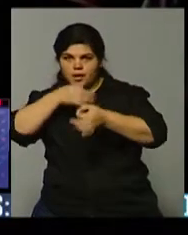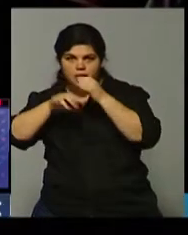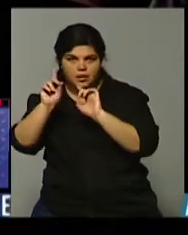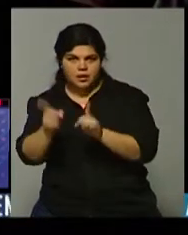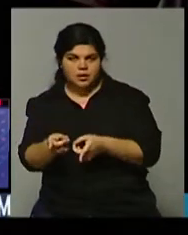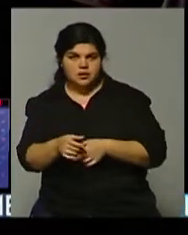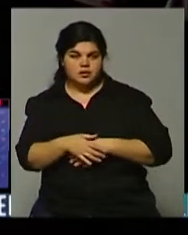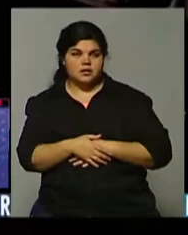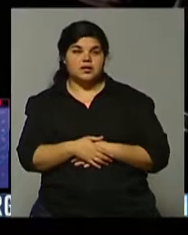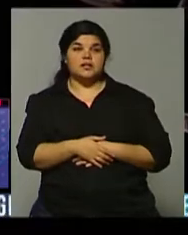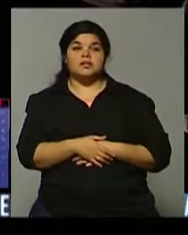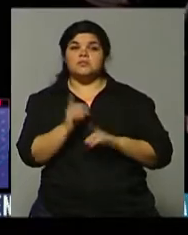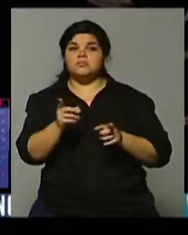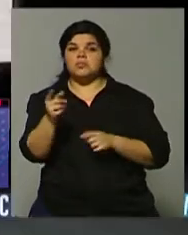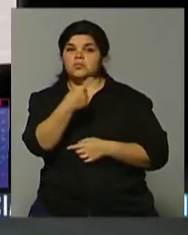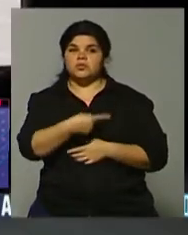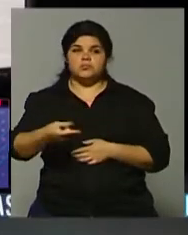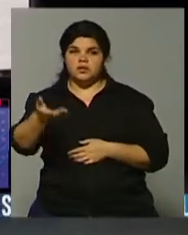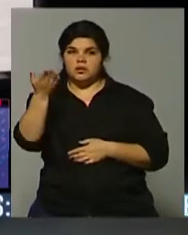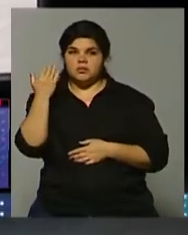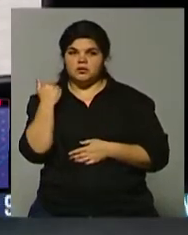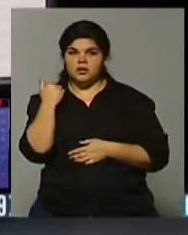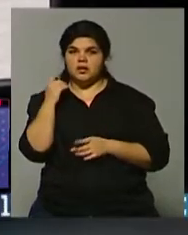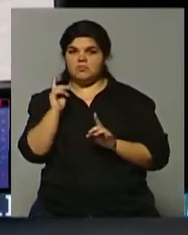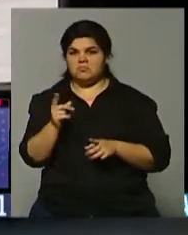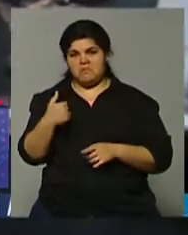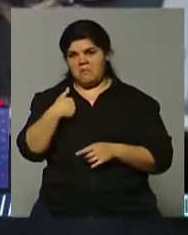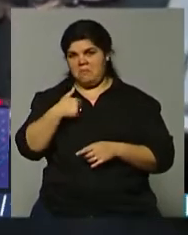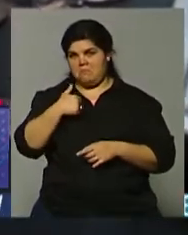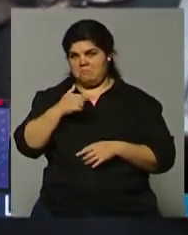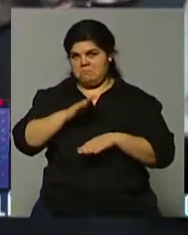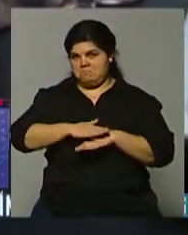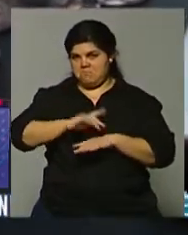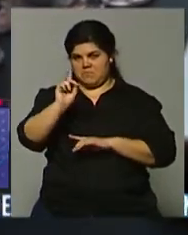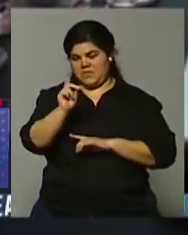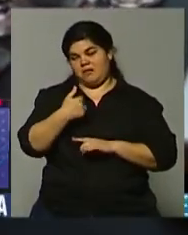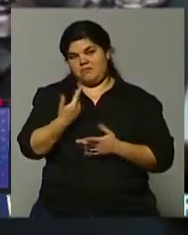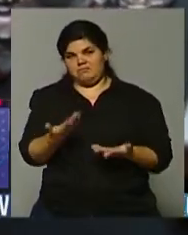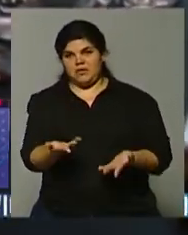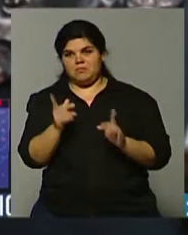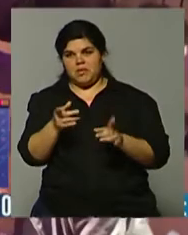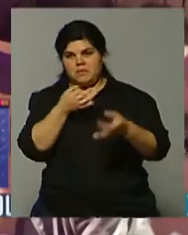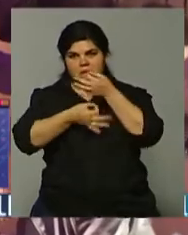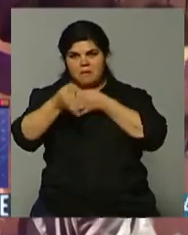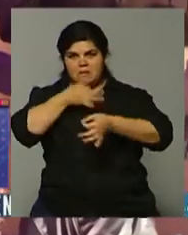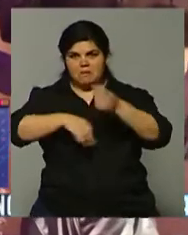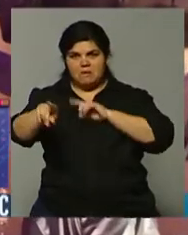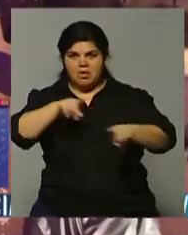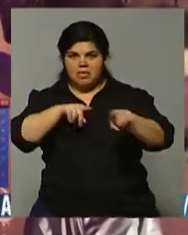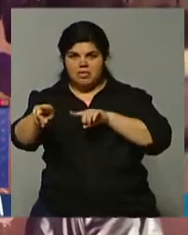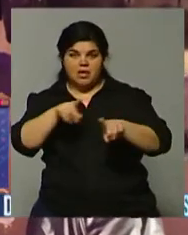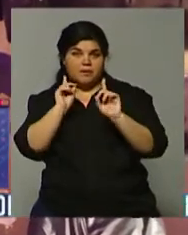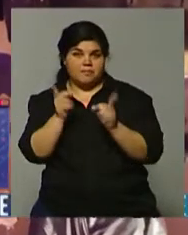tuve la oportunidad de estar en un, digamos, no es lo mío, pero digamos, sí, el e-commerce es lo mío. Entonces, bueno, como estaban anunciando tanto lo que